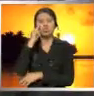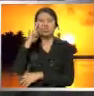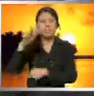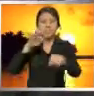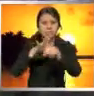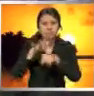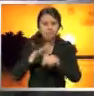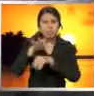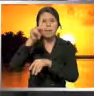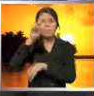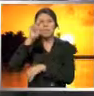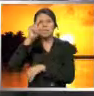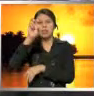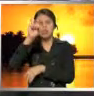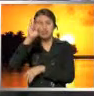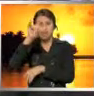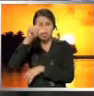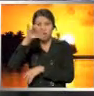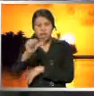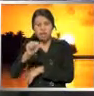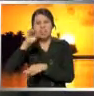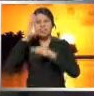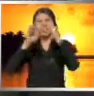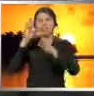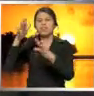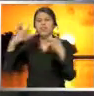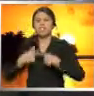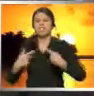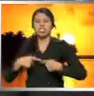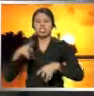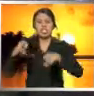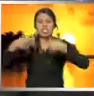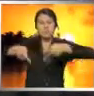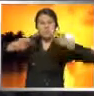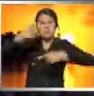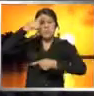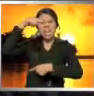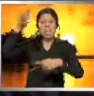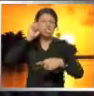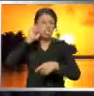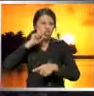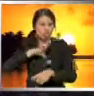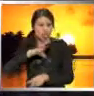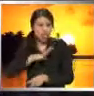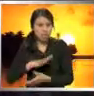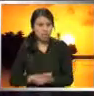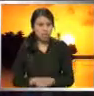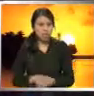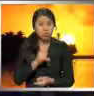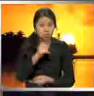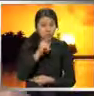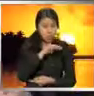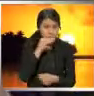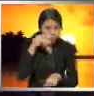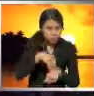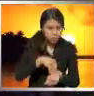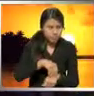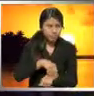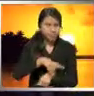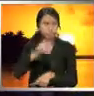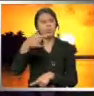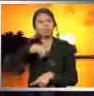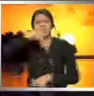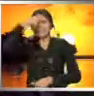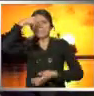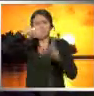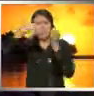pedofilia, la trata de personas y problemas similares? Sin duda, yo creo que hay una interconexión en